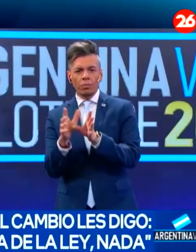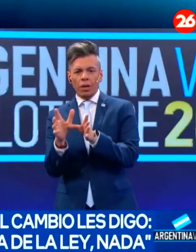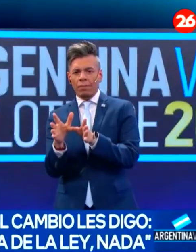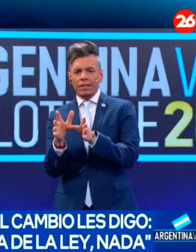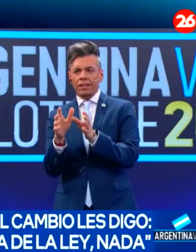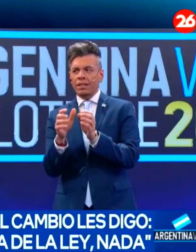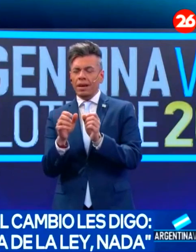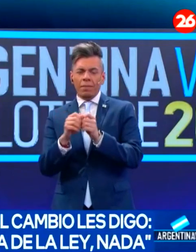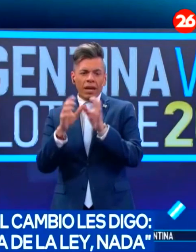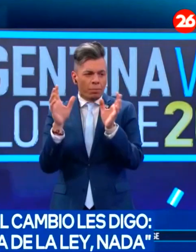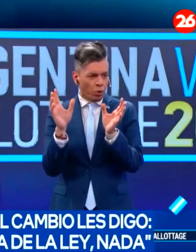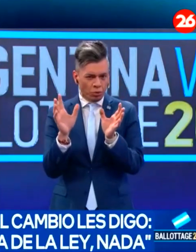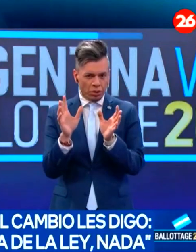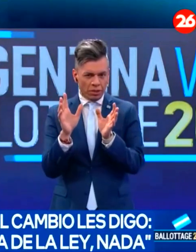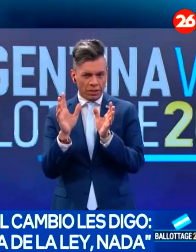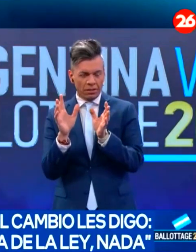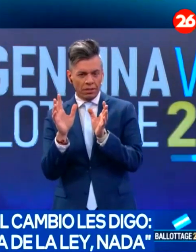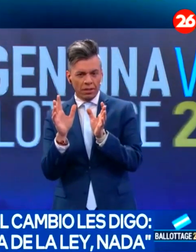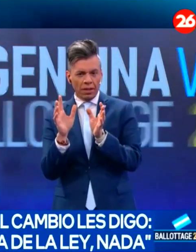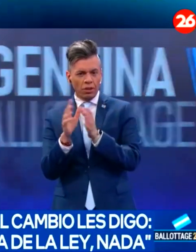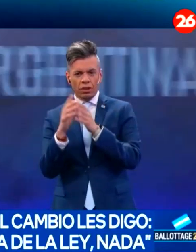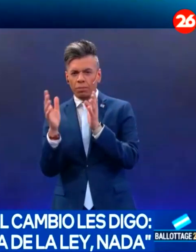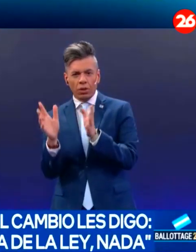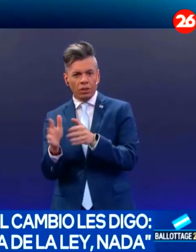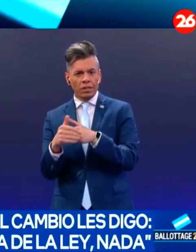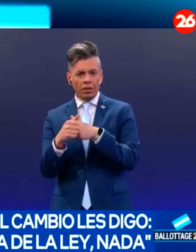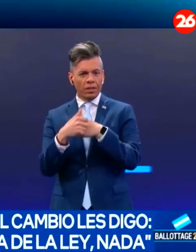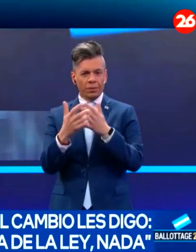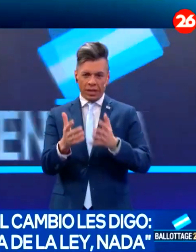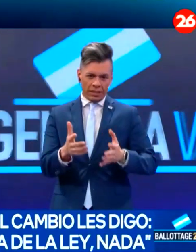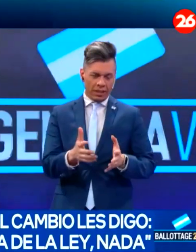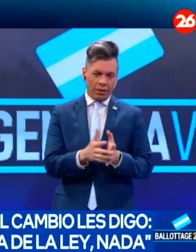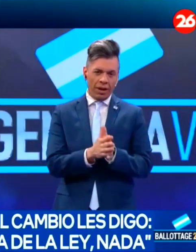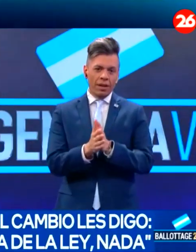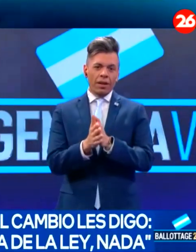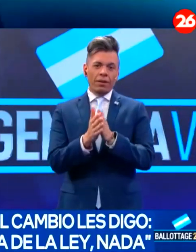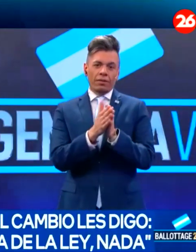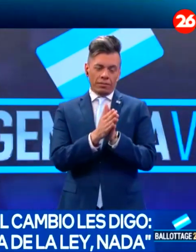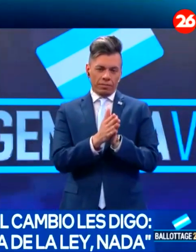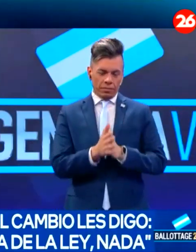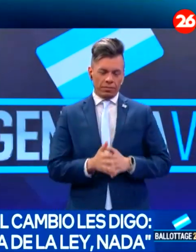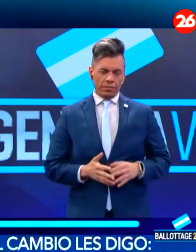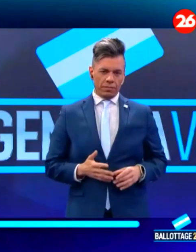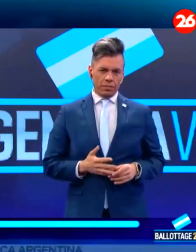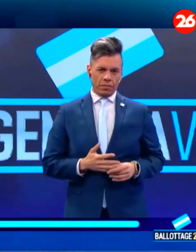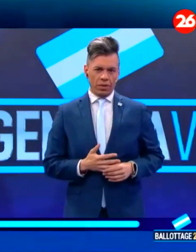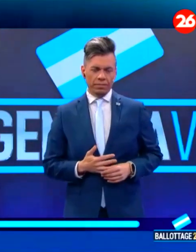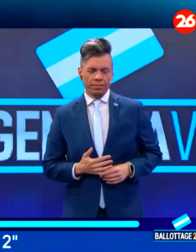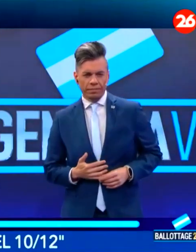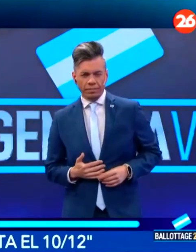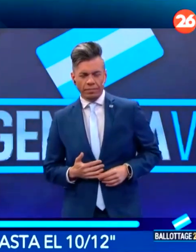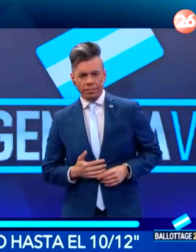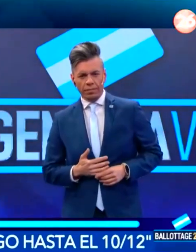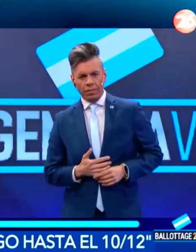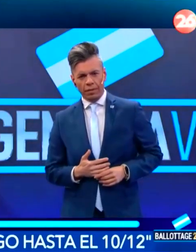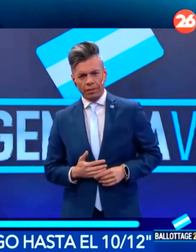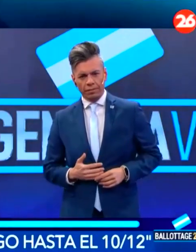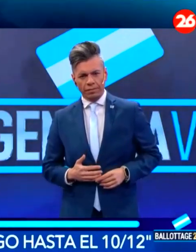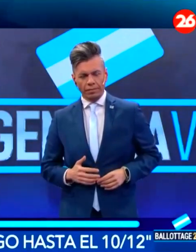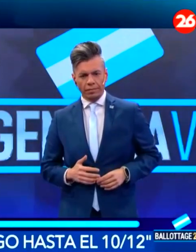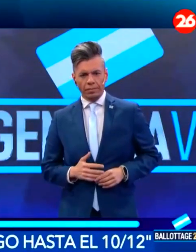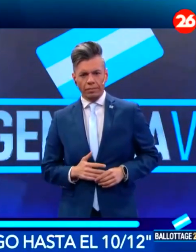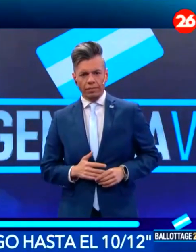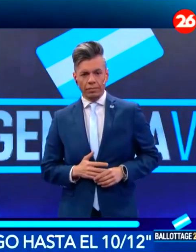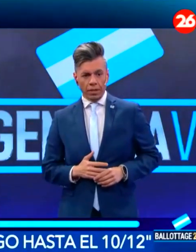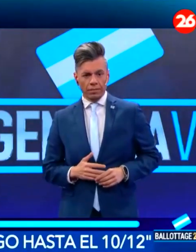que Unión por la Patria tenía megaproducciones en los spots y en lo que se viralizaba. Bueno, mirá, perdóname que te interrumpo. No sé si viste los carteles